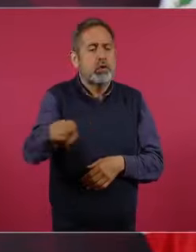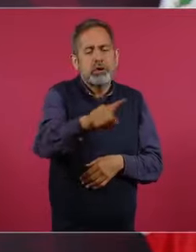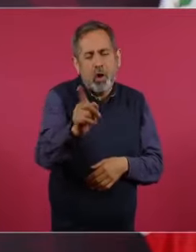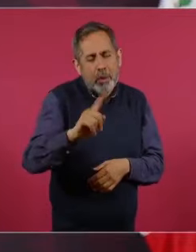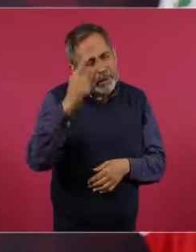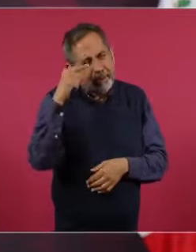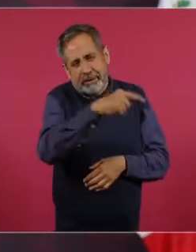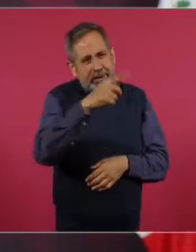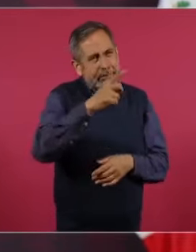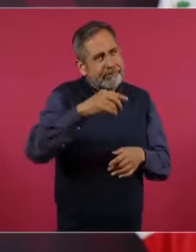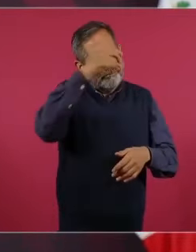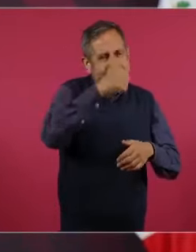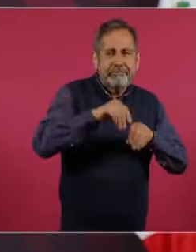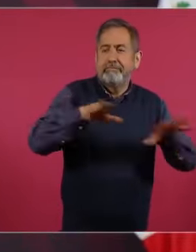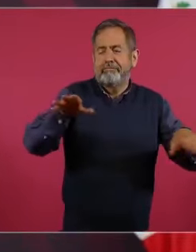pues,